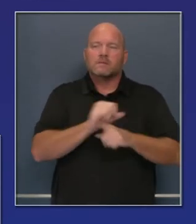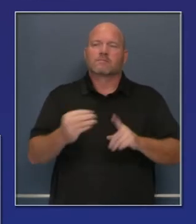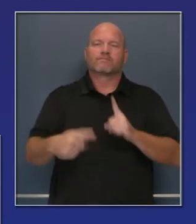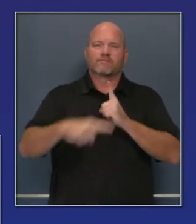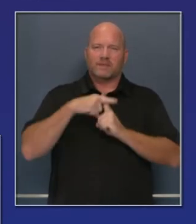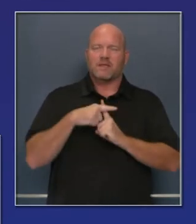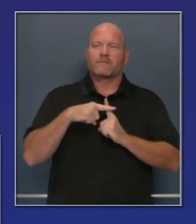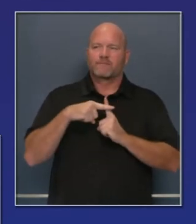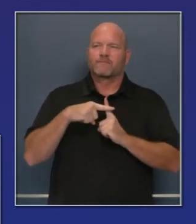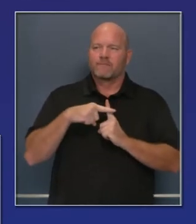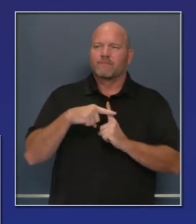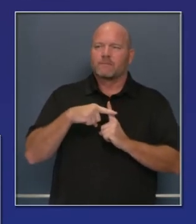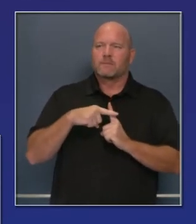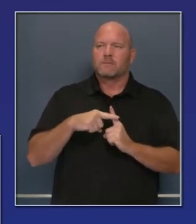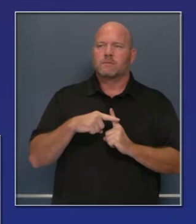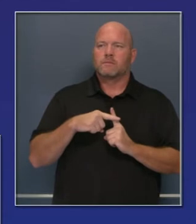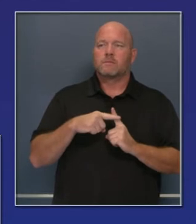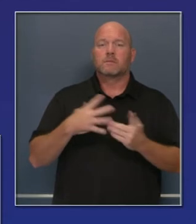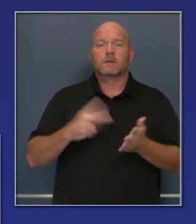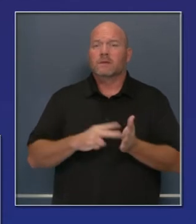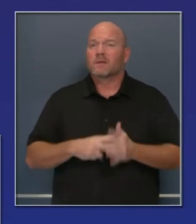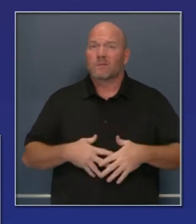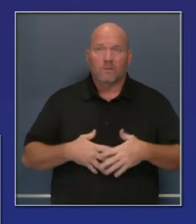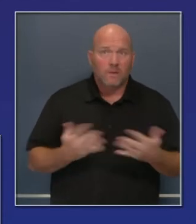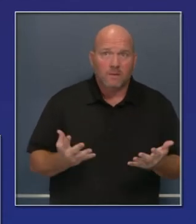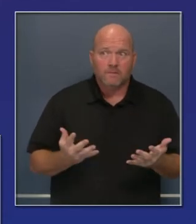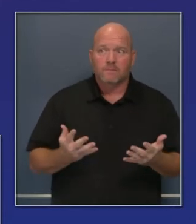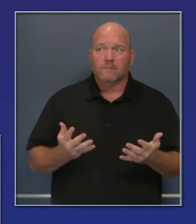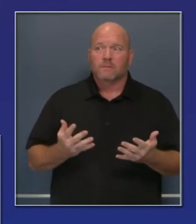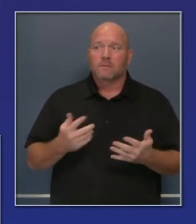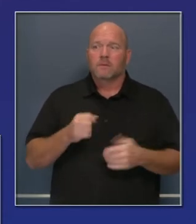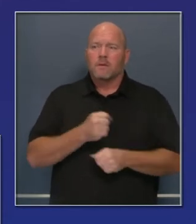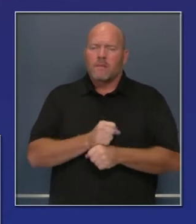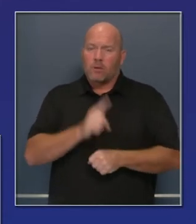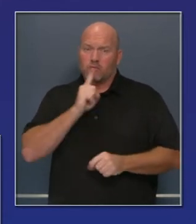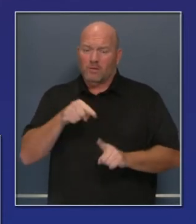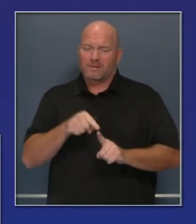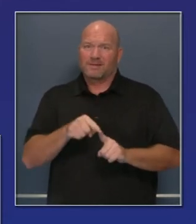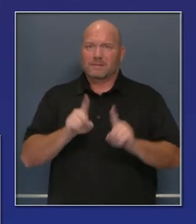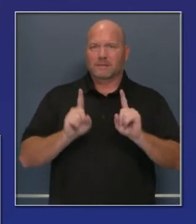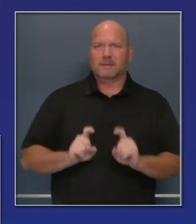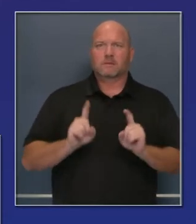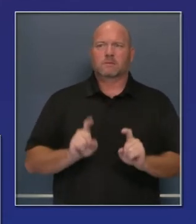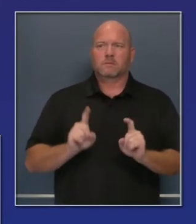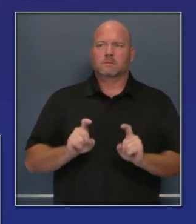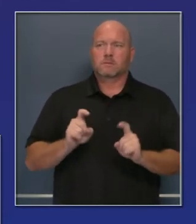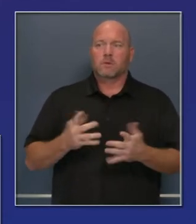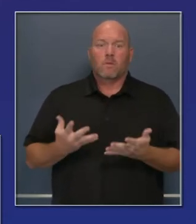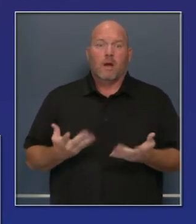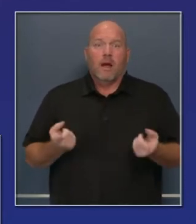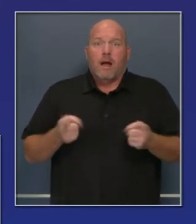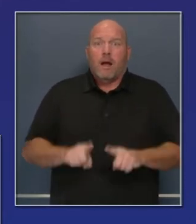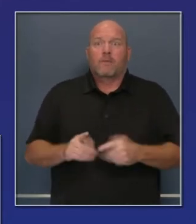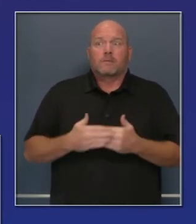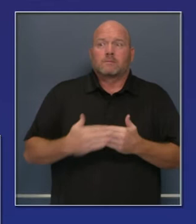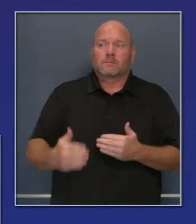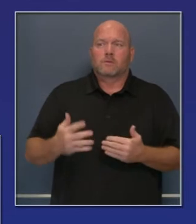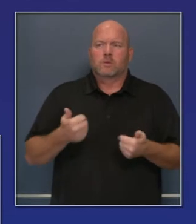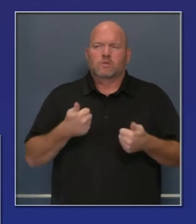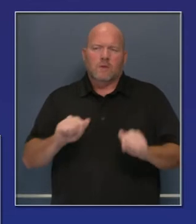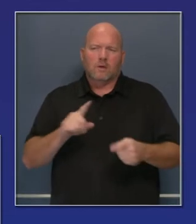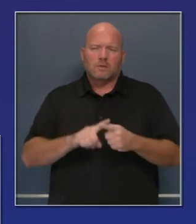hayan sido infectados con la enfermedad. Queremos estar seguros de que la enfermedad conduzca a algo